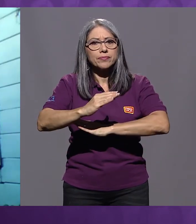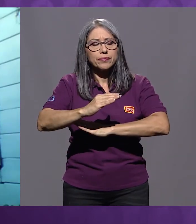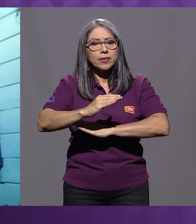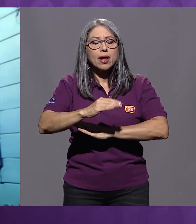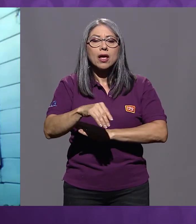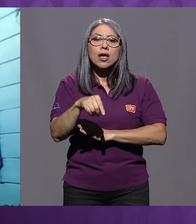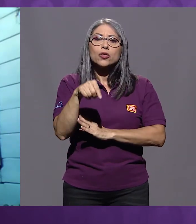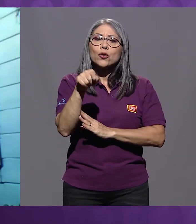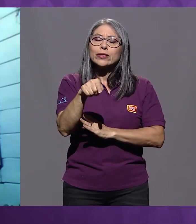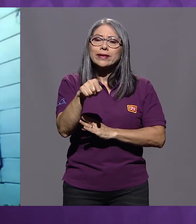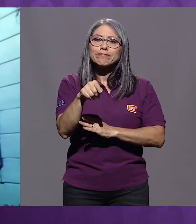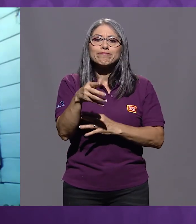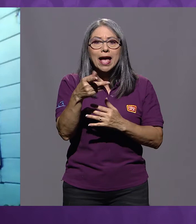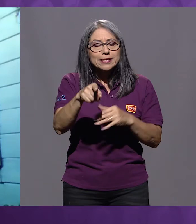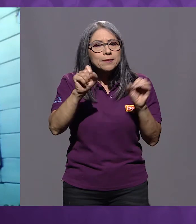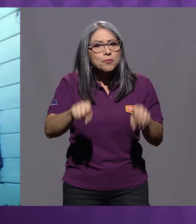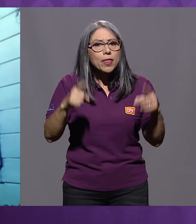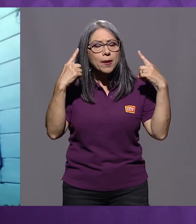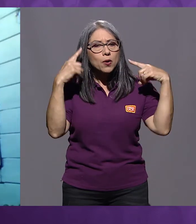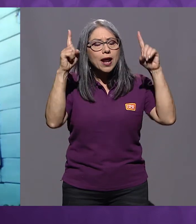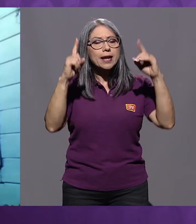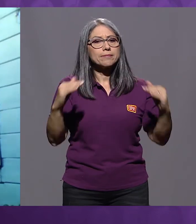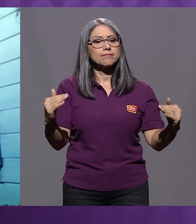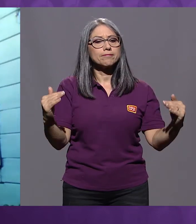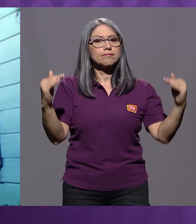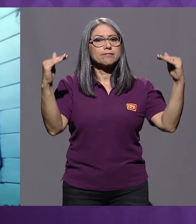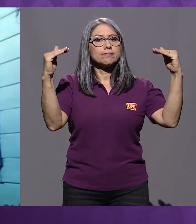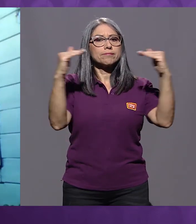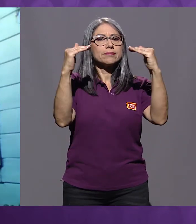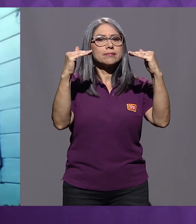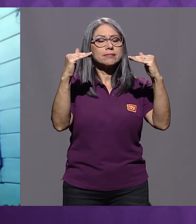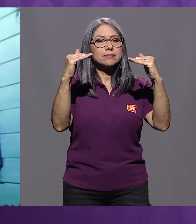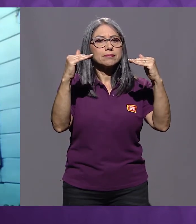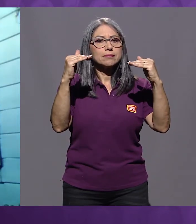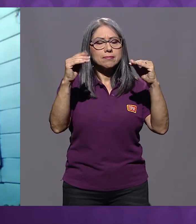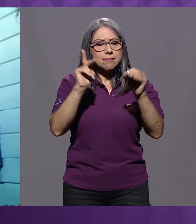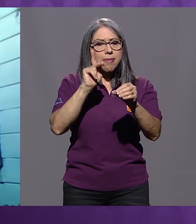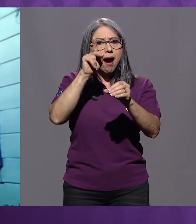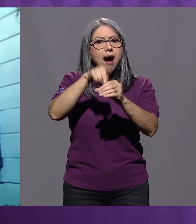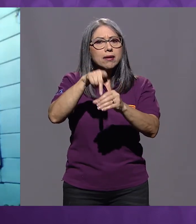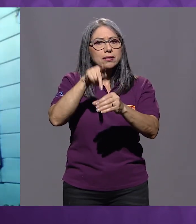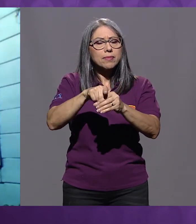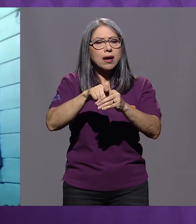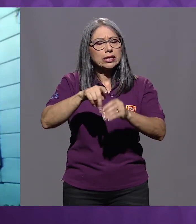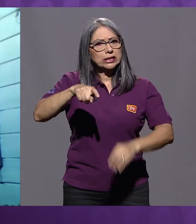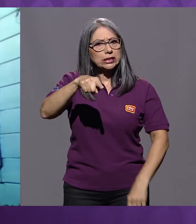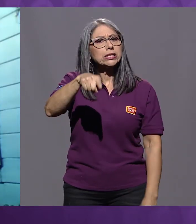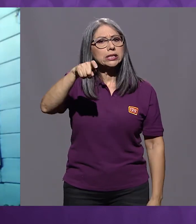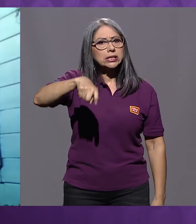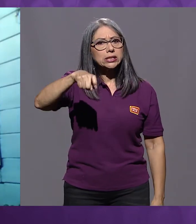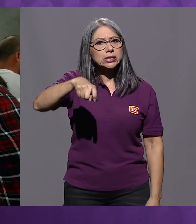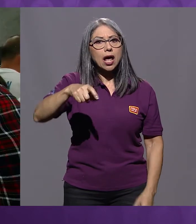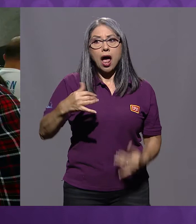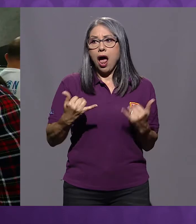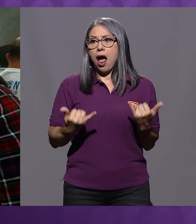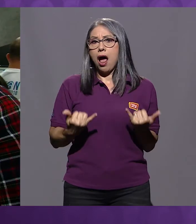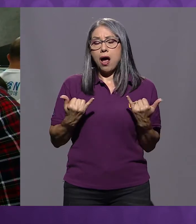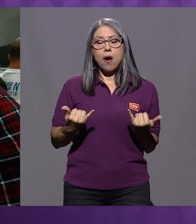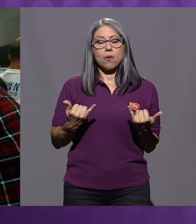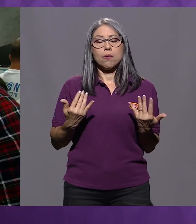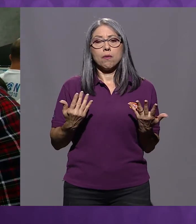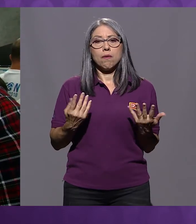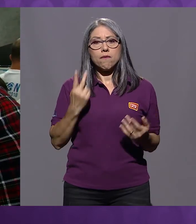en donde sea una equidad participativa es sumamente necesario. Hoy en día